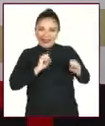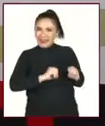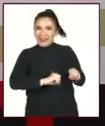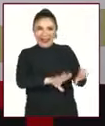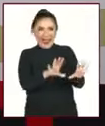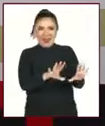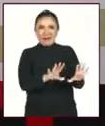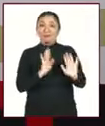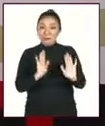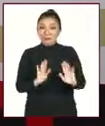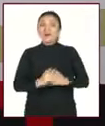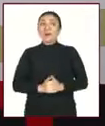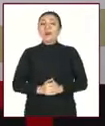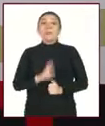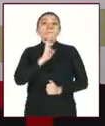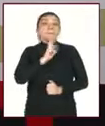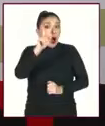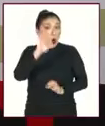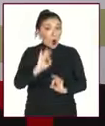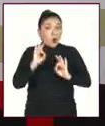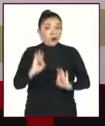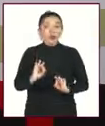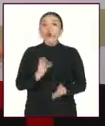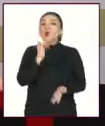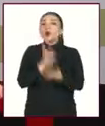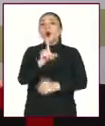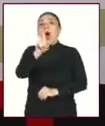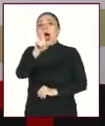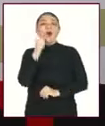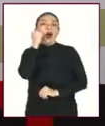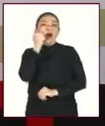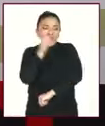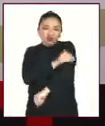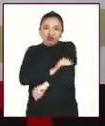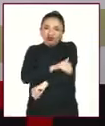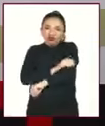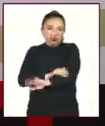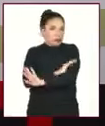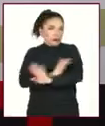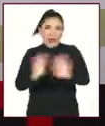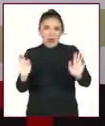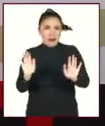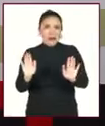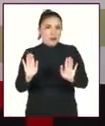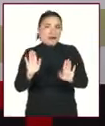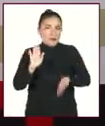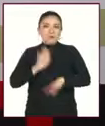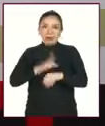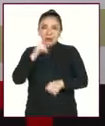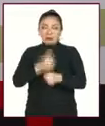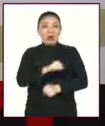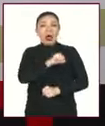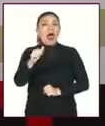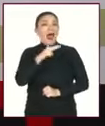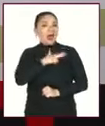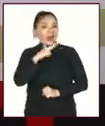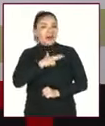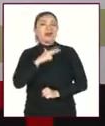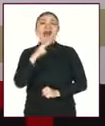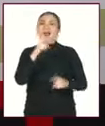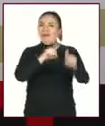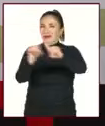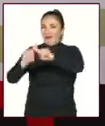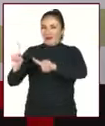En este caso, lo ideal sería solo agua y jabón. La mayor parte de las heridas o las lesiones,